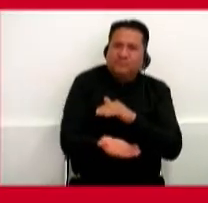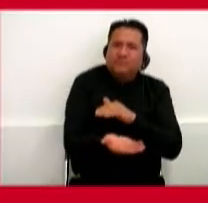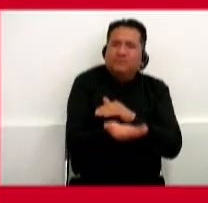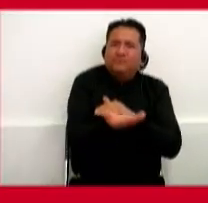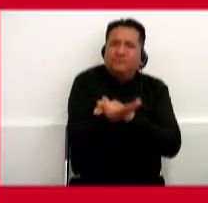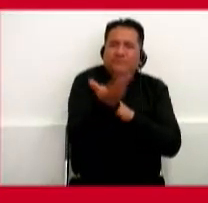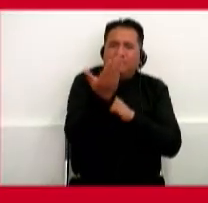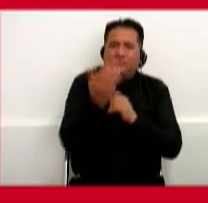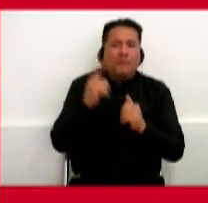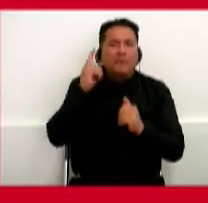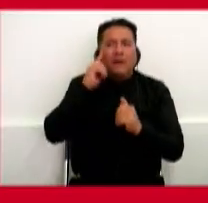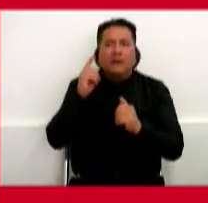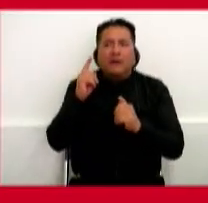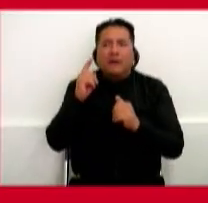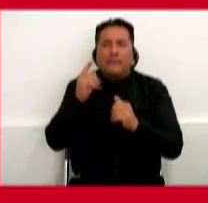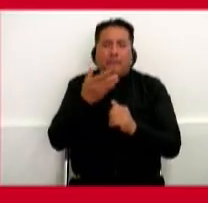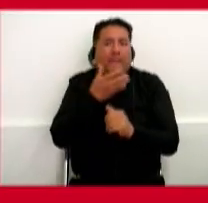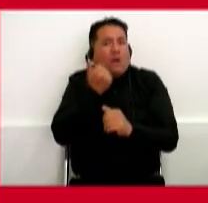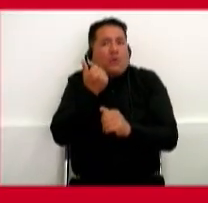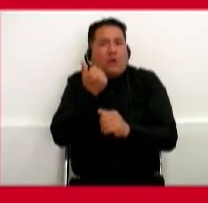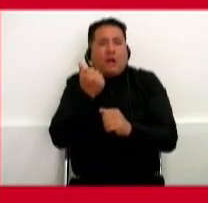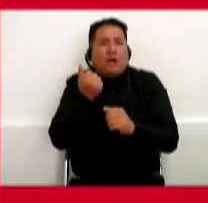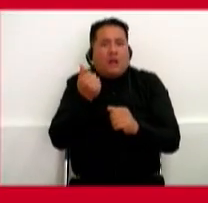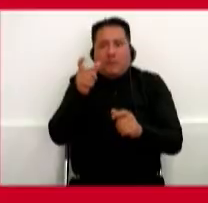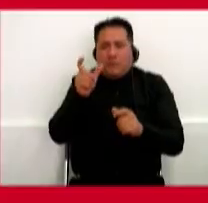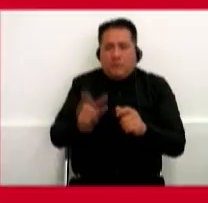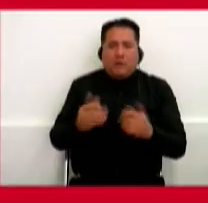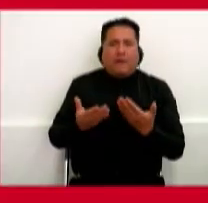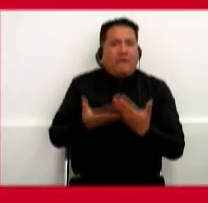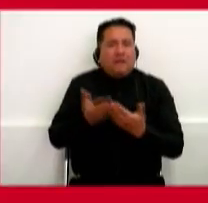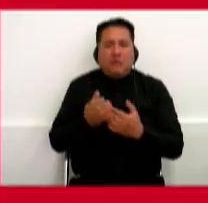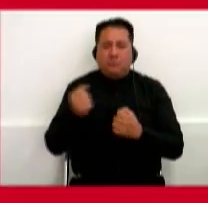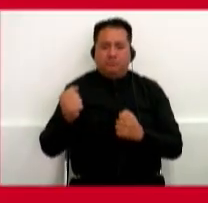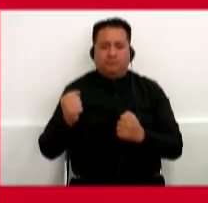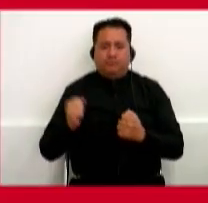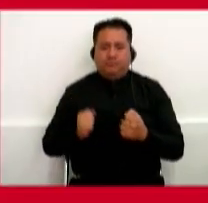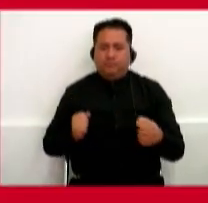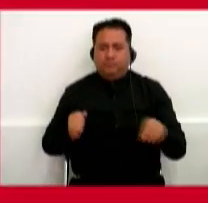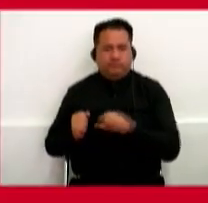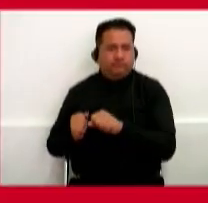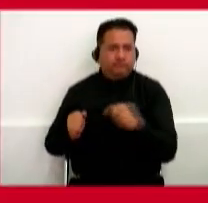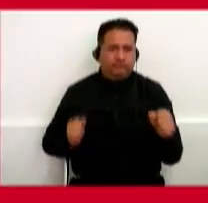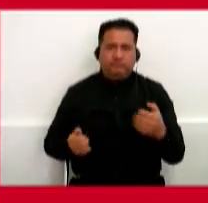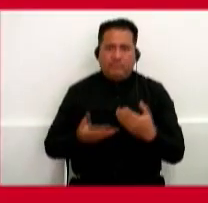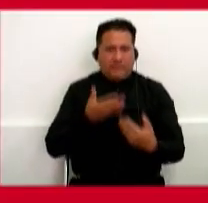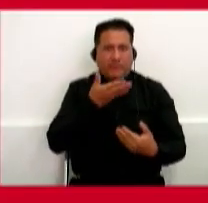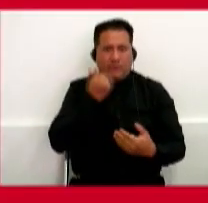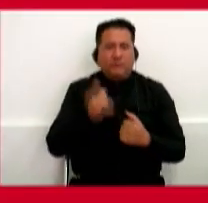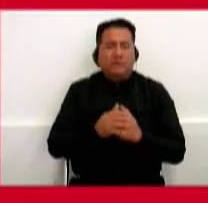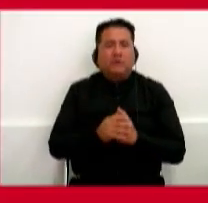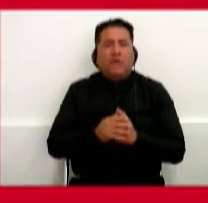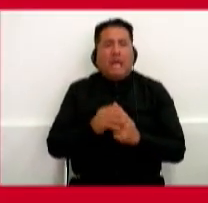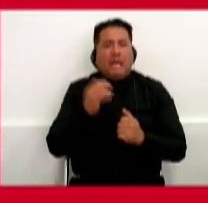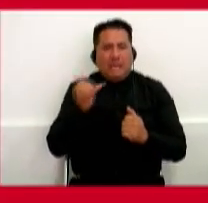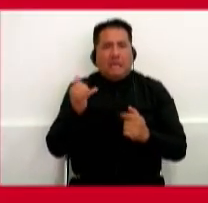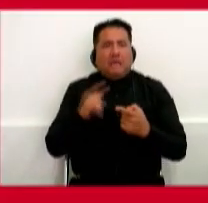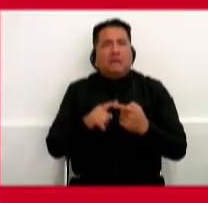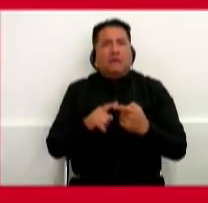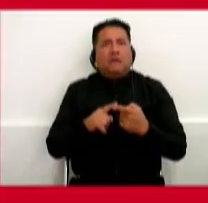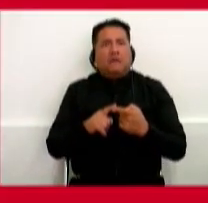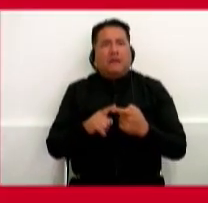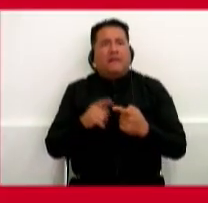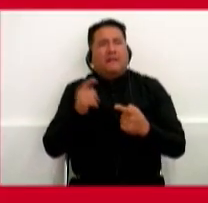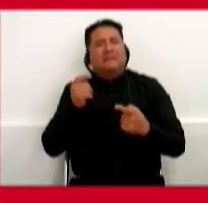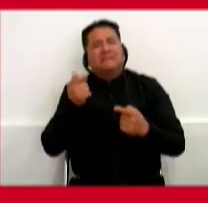evitar derrames en las tolvas. Implementamos un proceso de retroalimentación. Si bien estábamos limitados